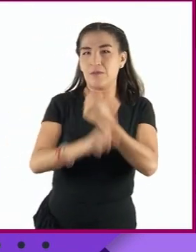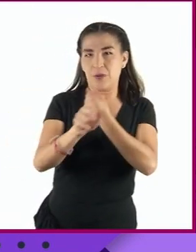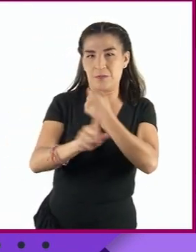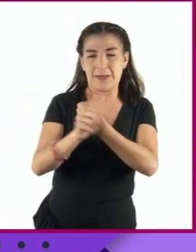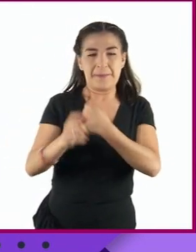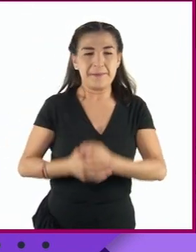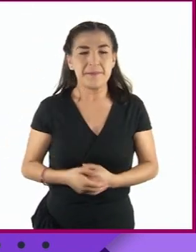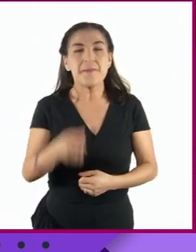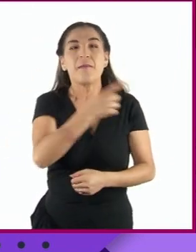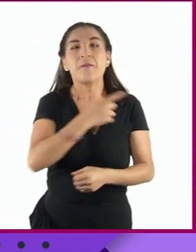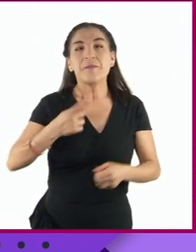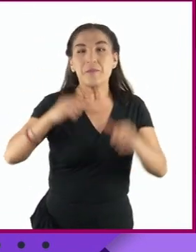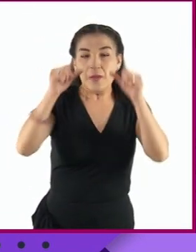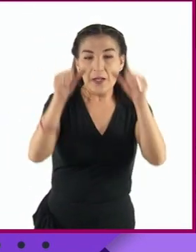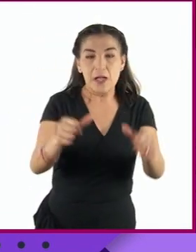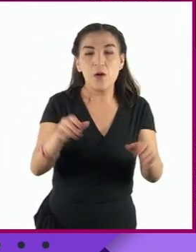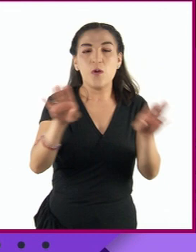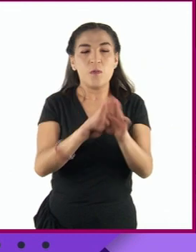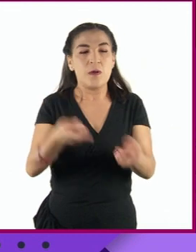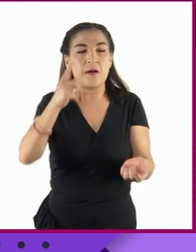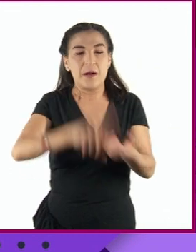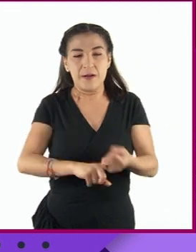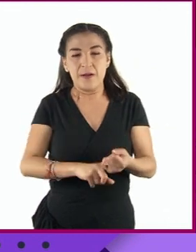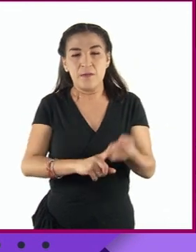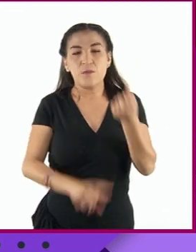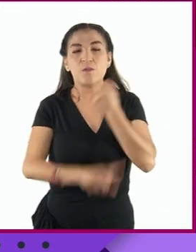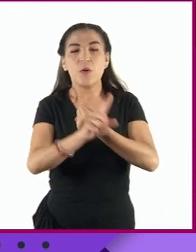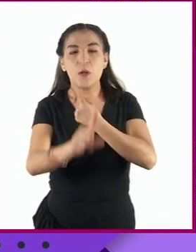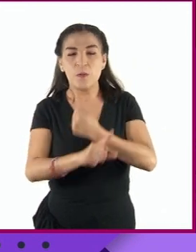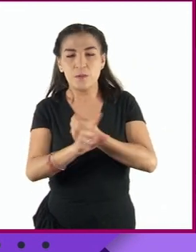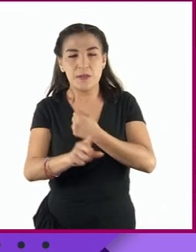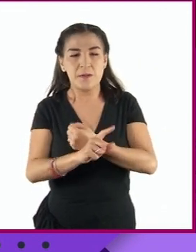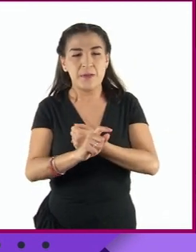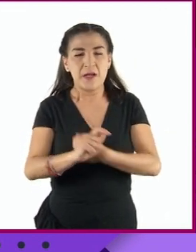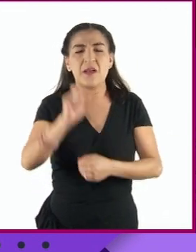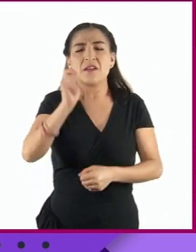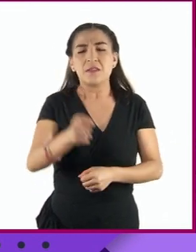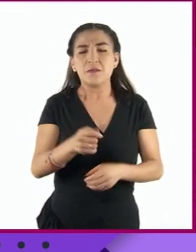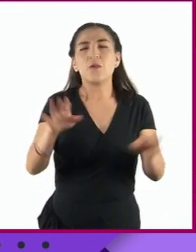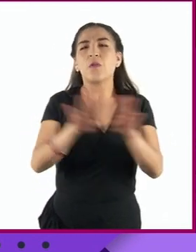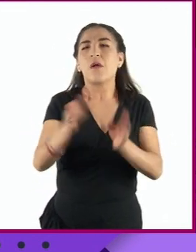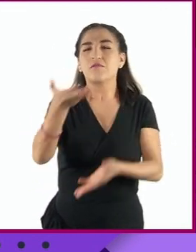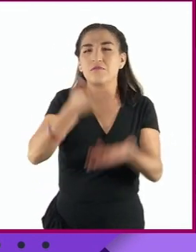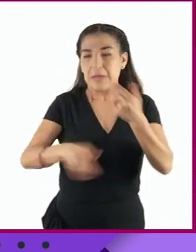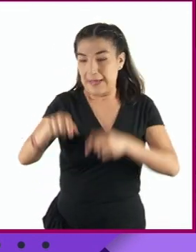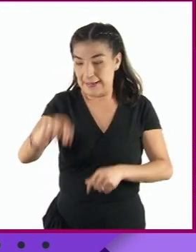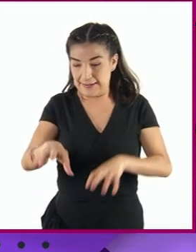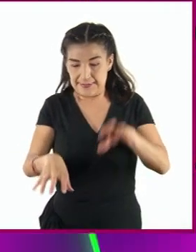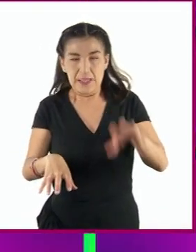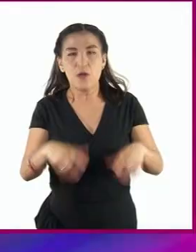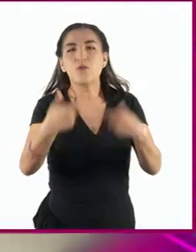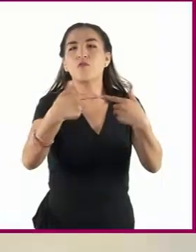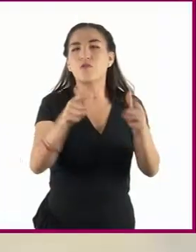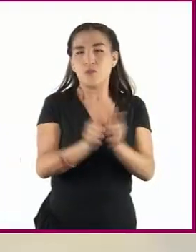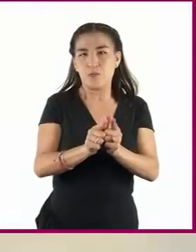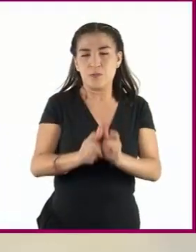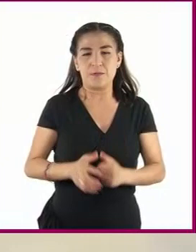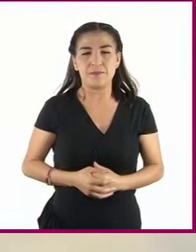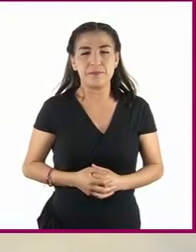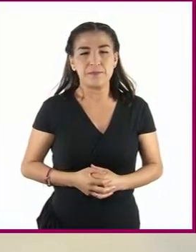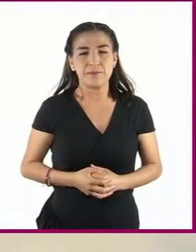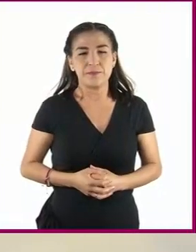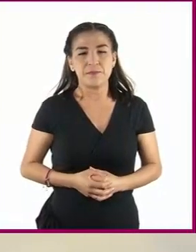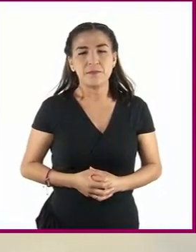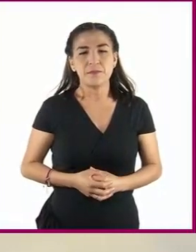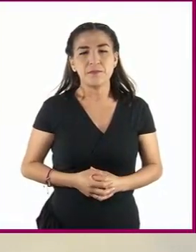tanto a los aspectos del contenido en sí del conflicto como la relación entre las partes. Para